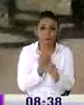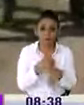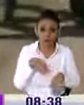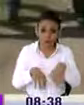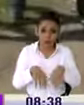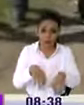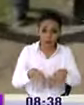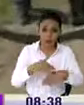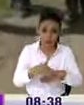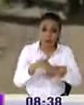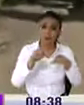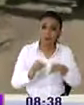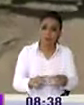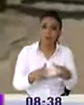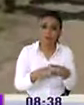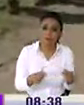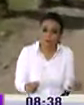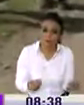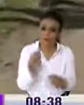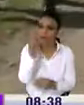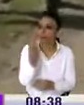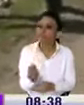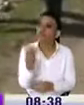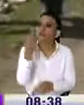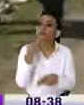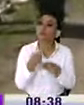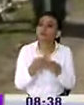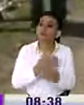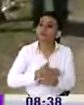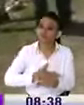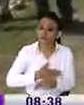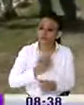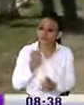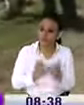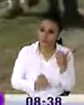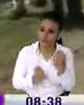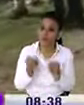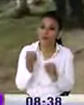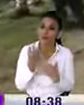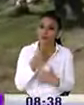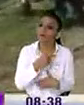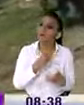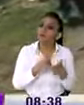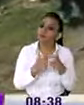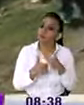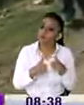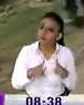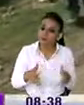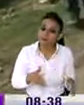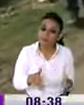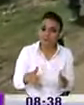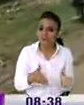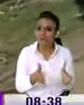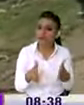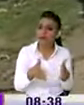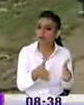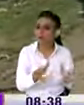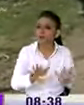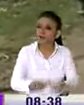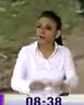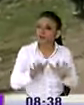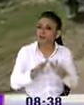que puedan dar solución. Buenos días, vecino, ayúdeme con su nombre y apellido y cuénteme qué problemas les da que esta calle no esté adoquinada